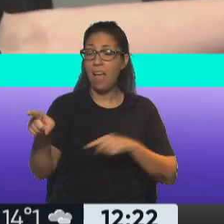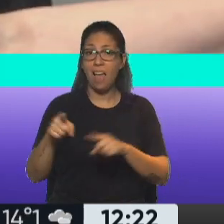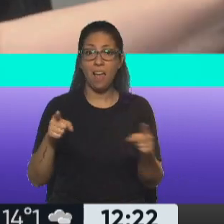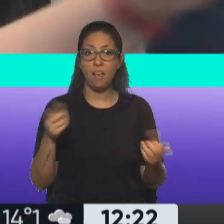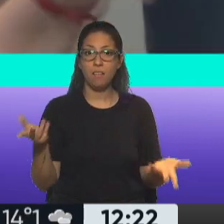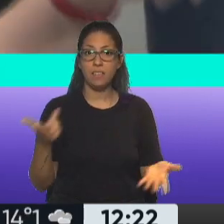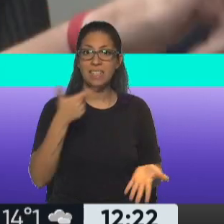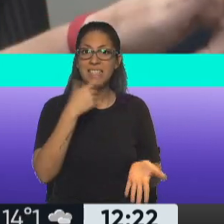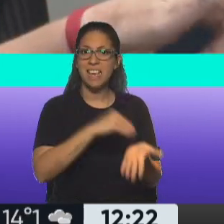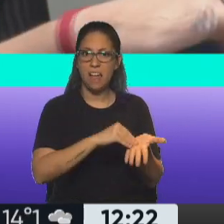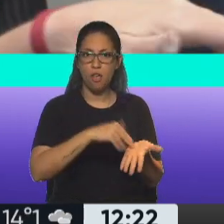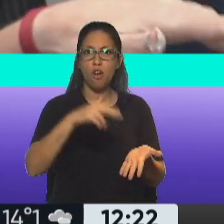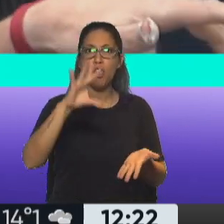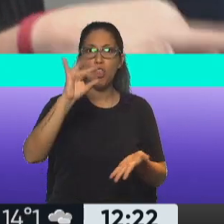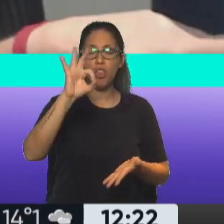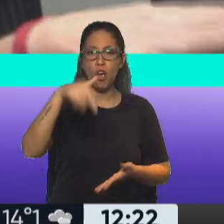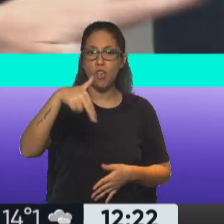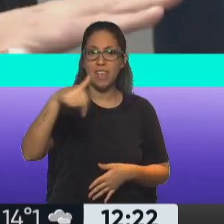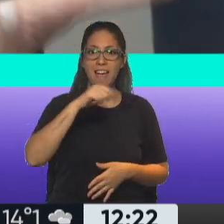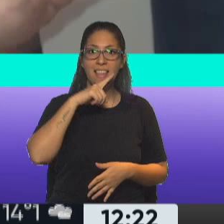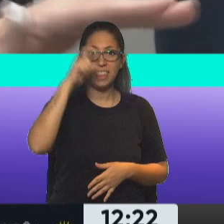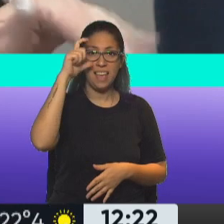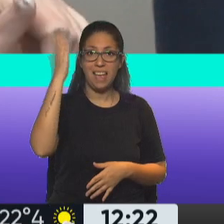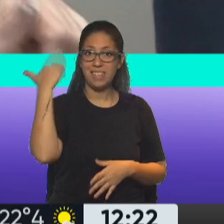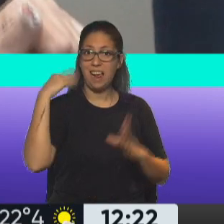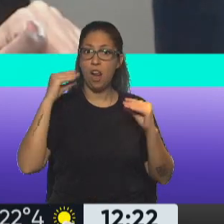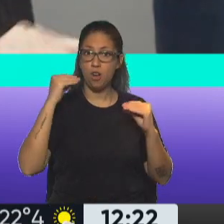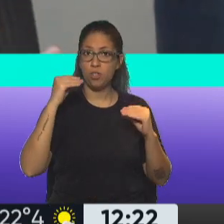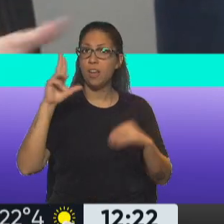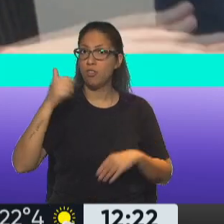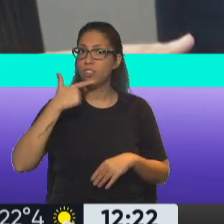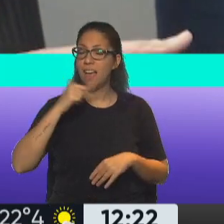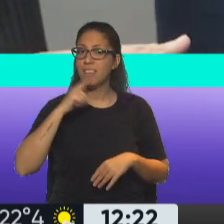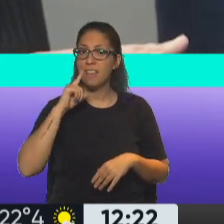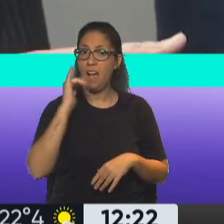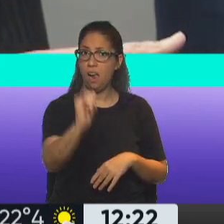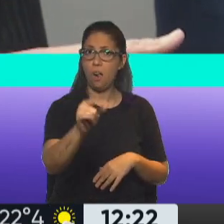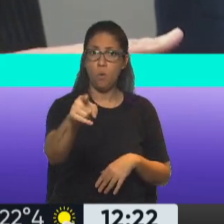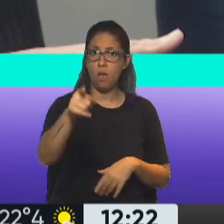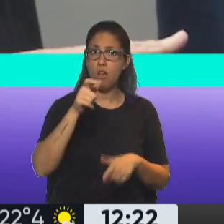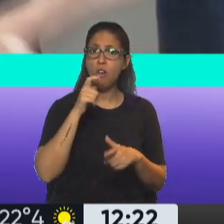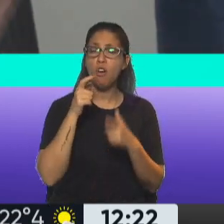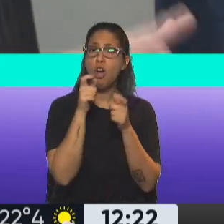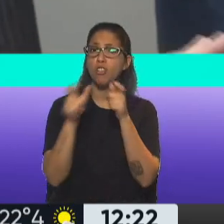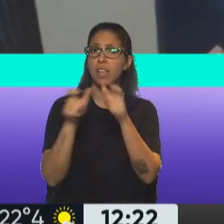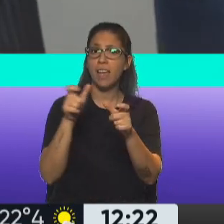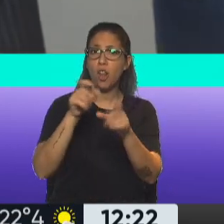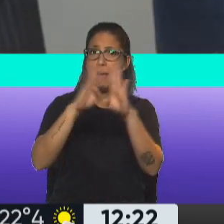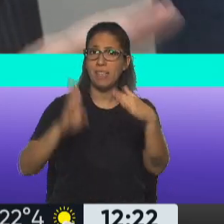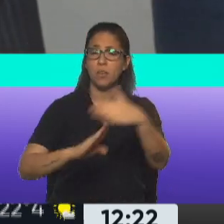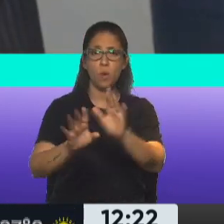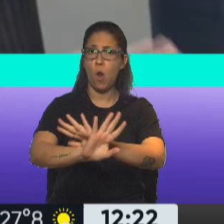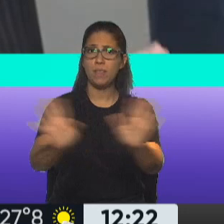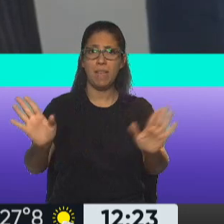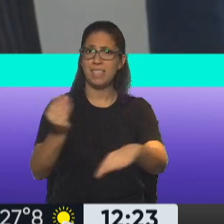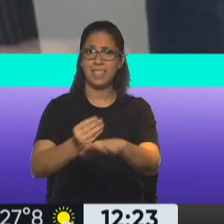Al senador Doñate ya lo notificó anoche el juez Rosati, que ya no es más consejero de la magistratura. Y les quiero decir que